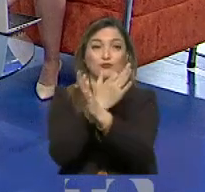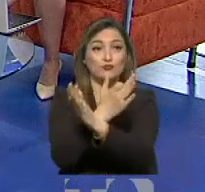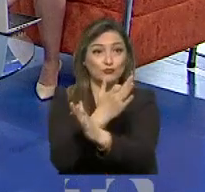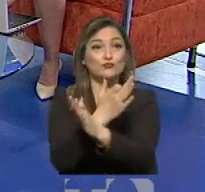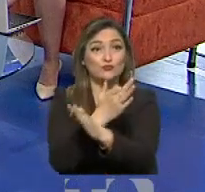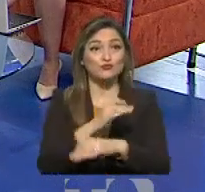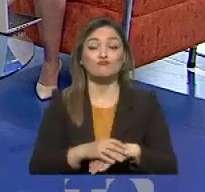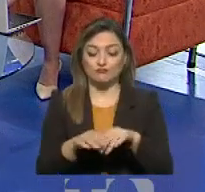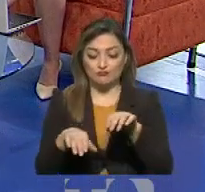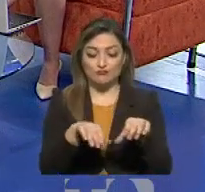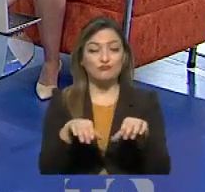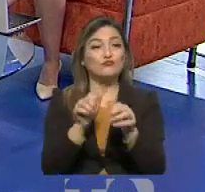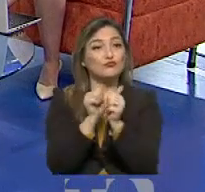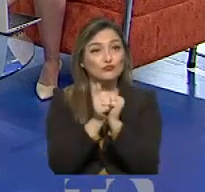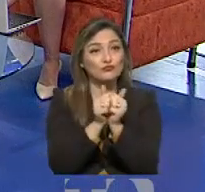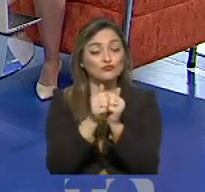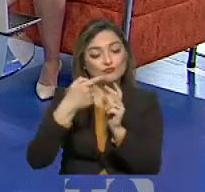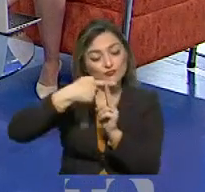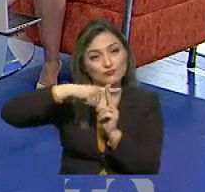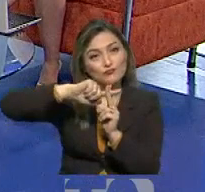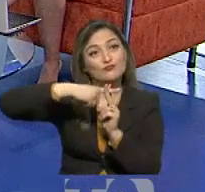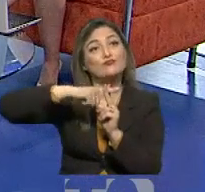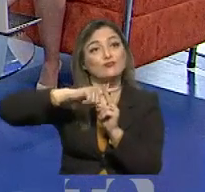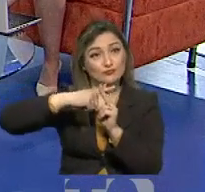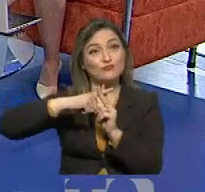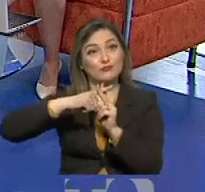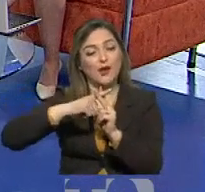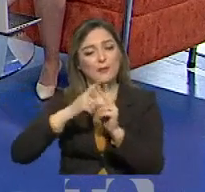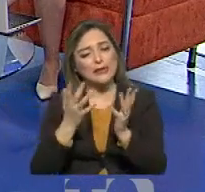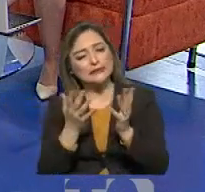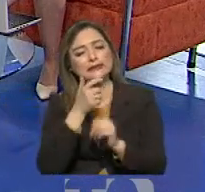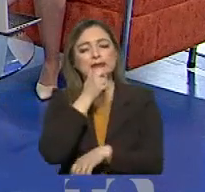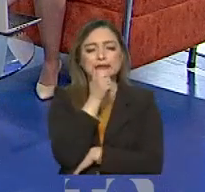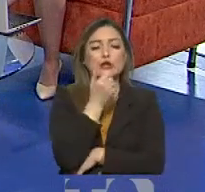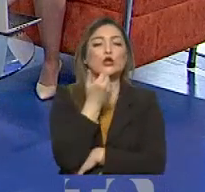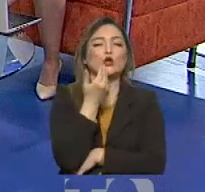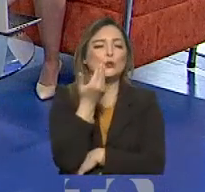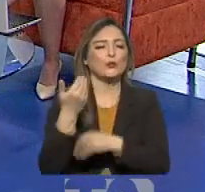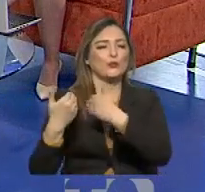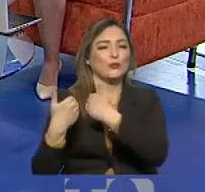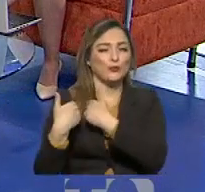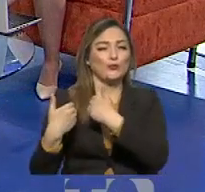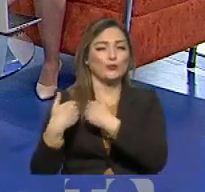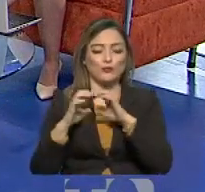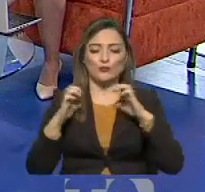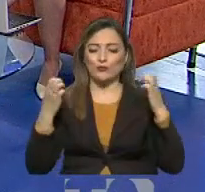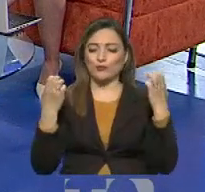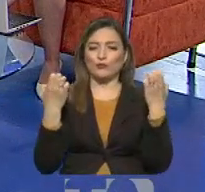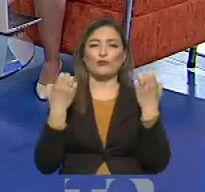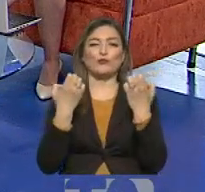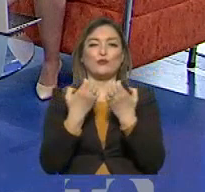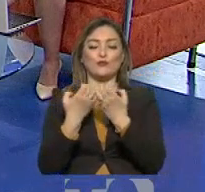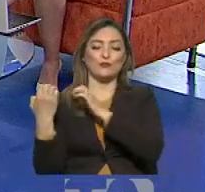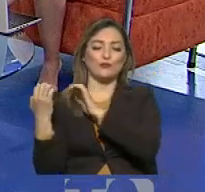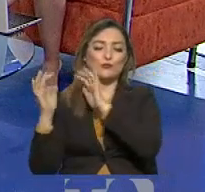supuesto las actividades deportivas empiezan también a pensar en cómo responsablemente volver a la actividad.